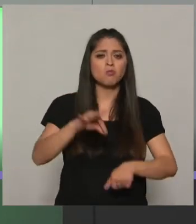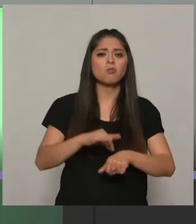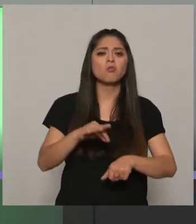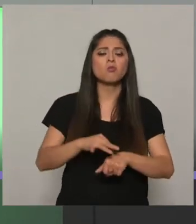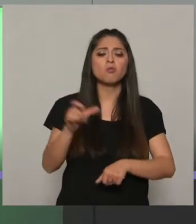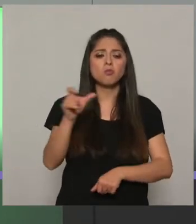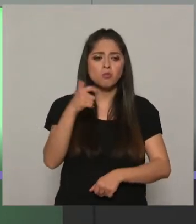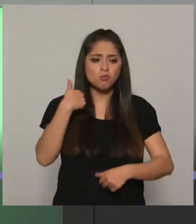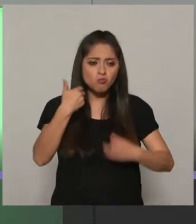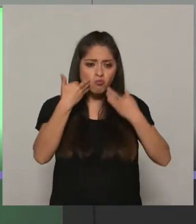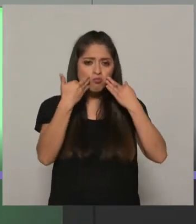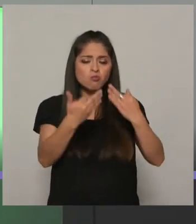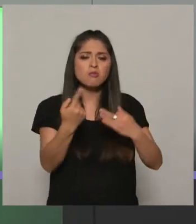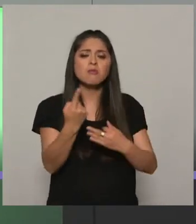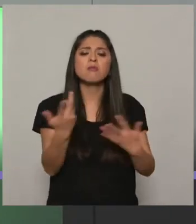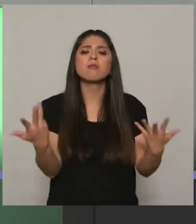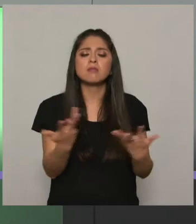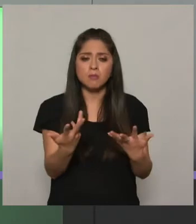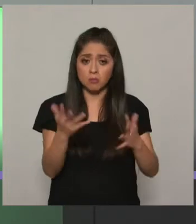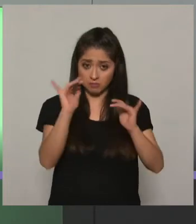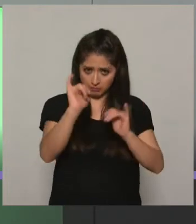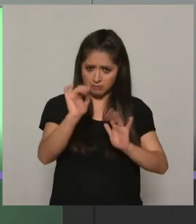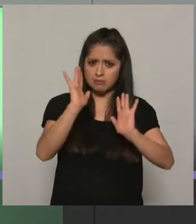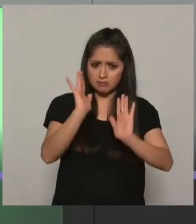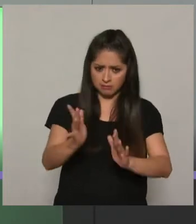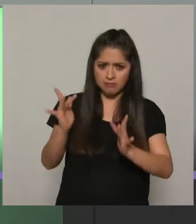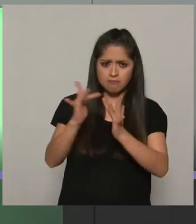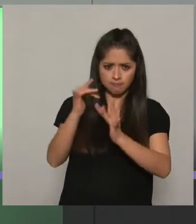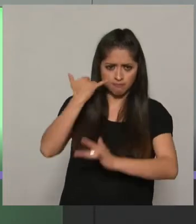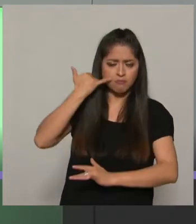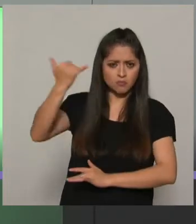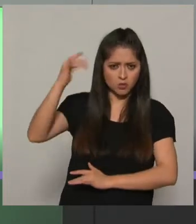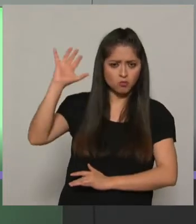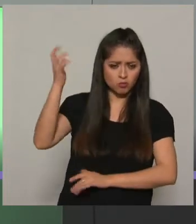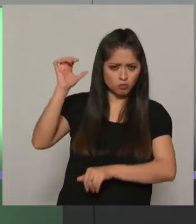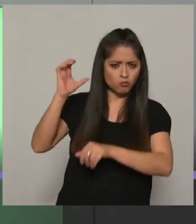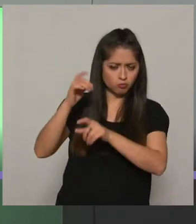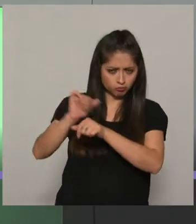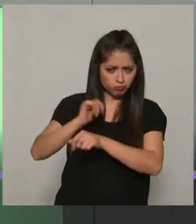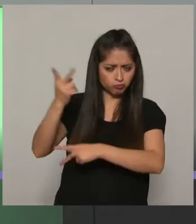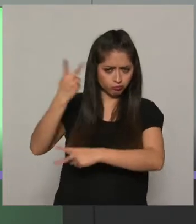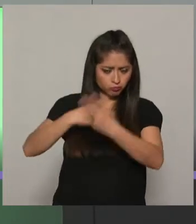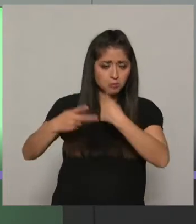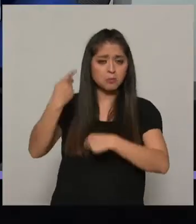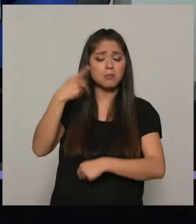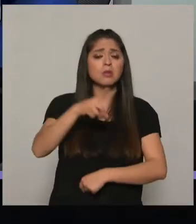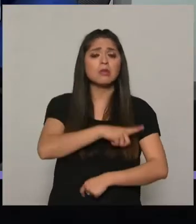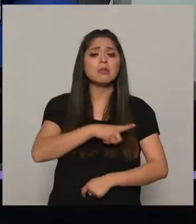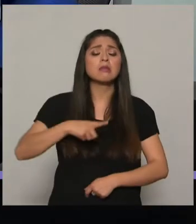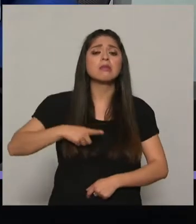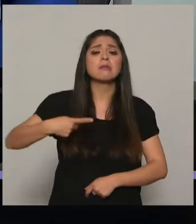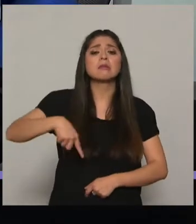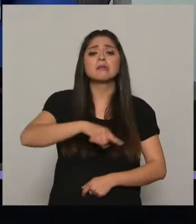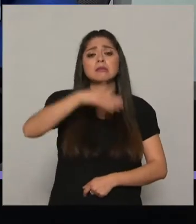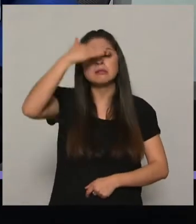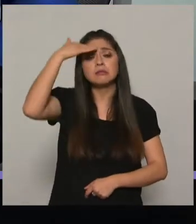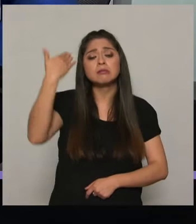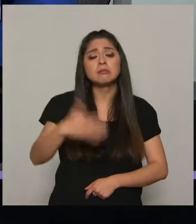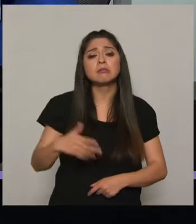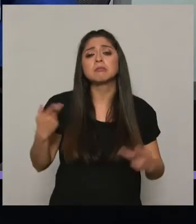creo que además de solicitar el auxilio de una ambulancia, pues tener también conocimientos básicos de que, bueno, si una persona